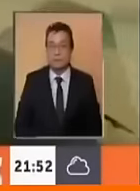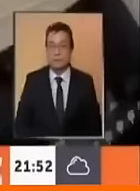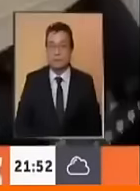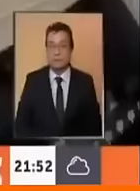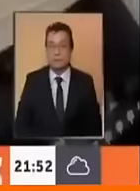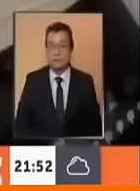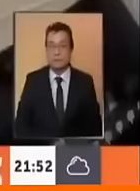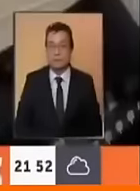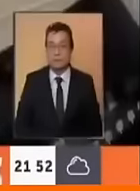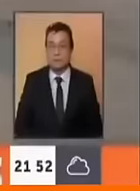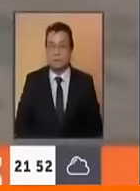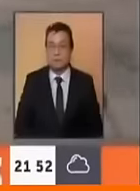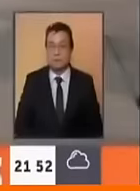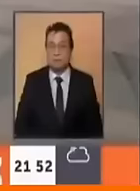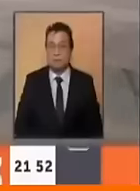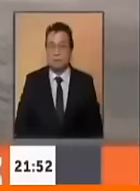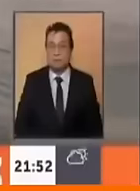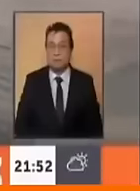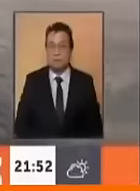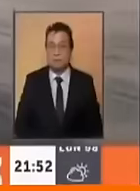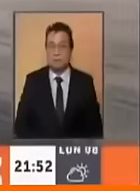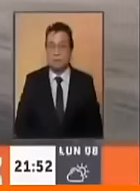Eso es lo que debe ser.